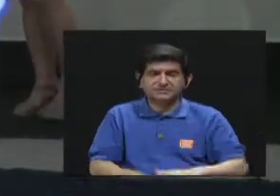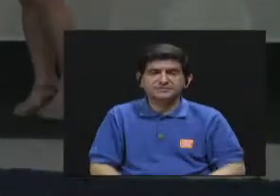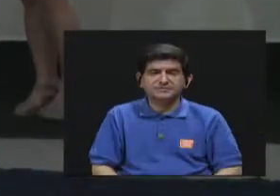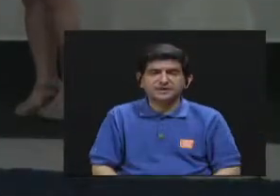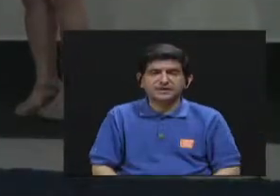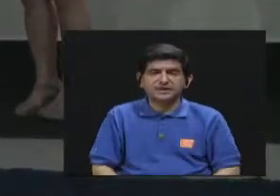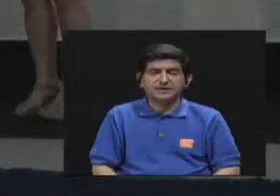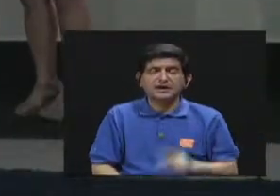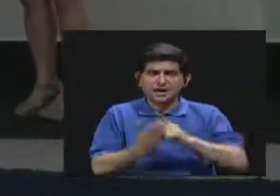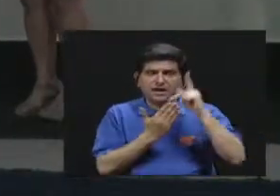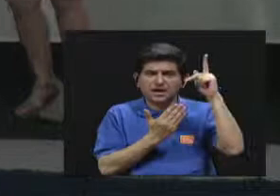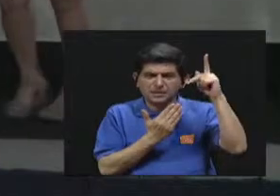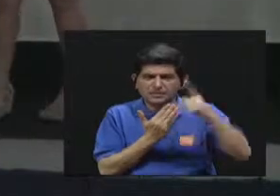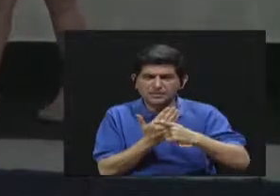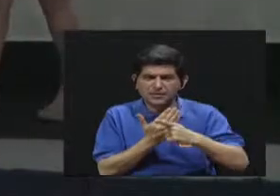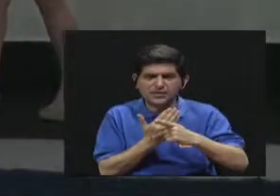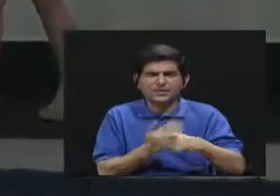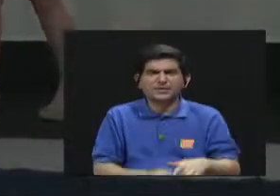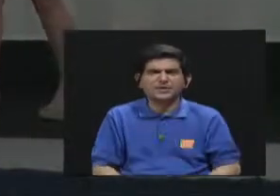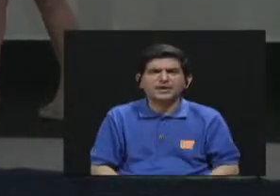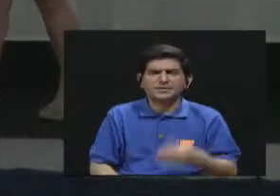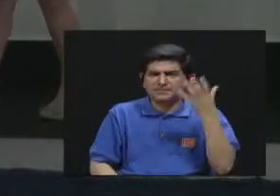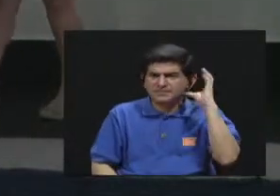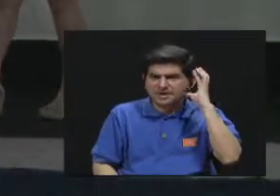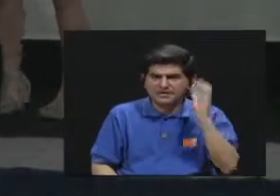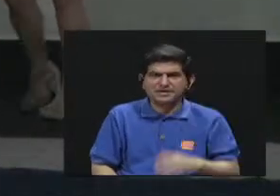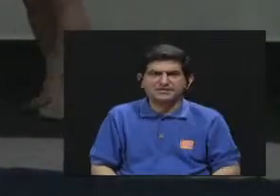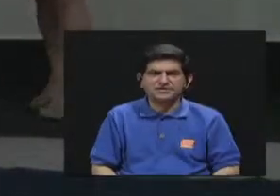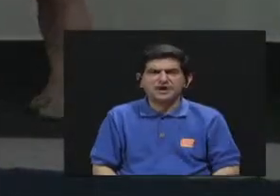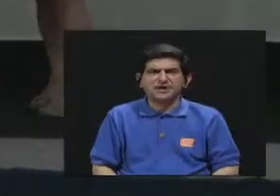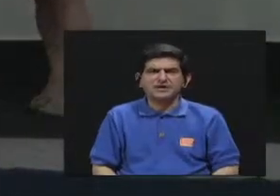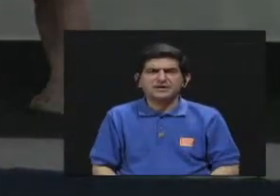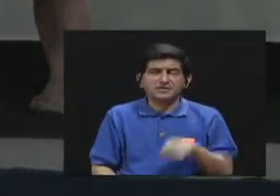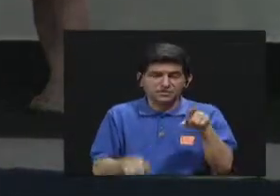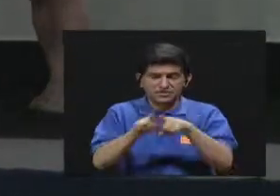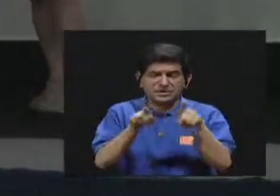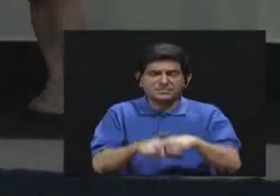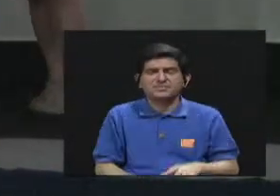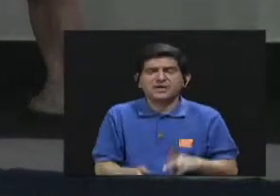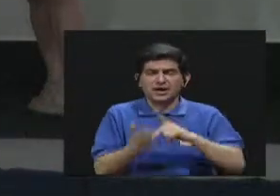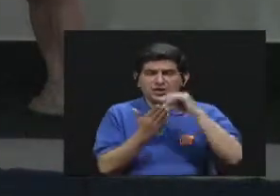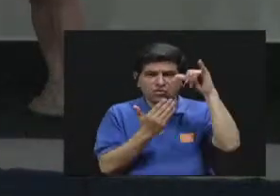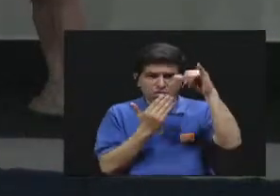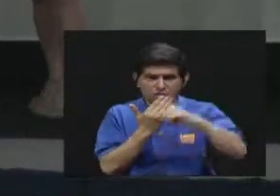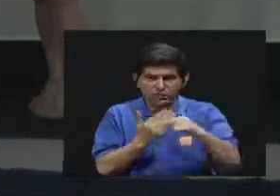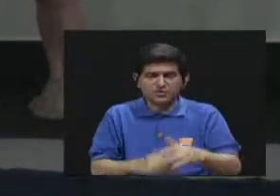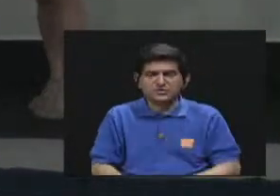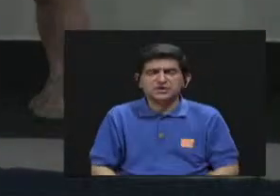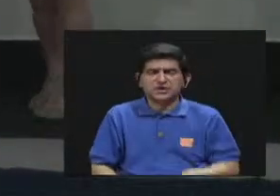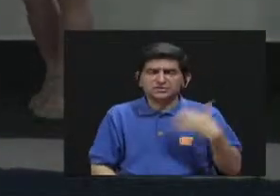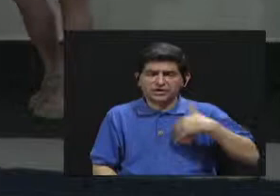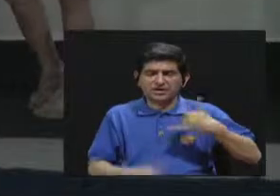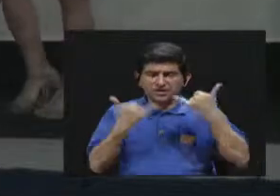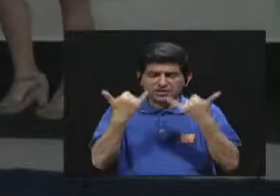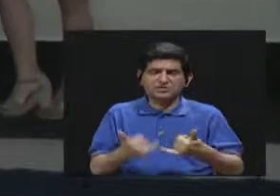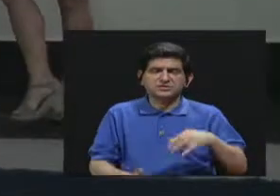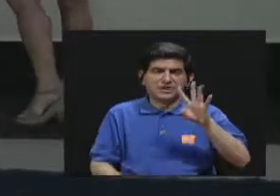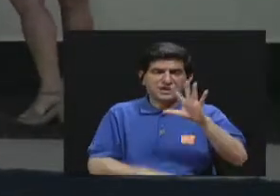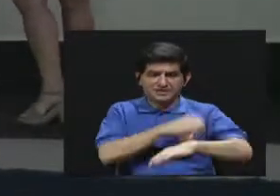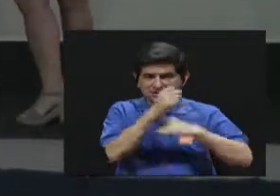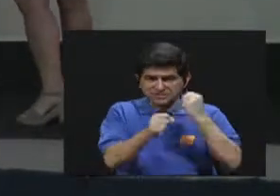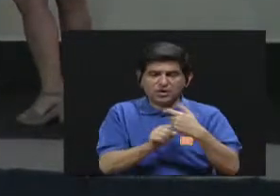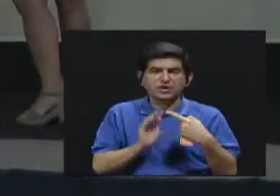el programa de radio nace de un proyecto argentino que se llama La Colifata, que ya tiene 25 años y ha demostrado